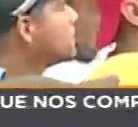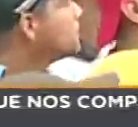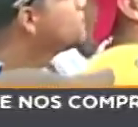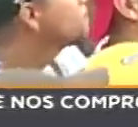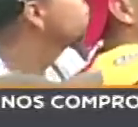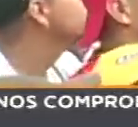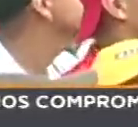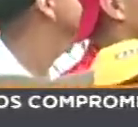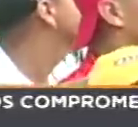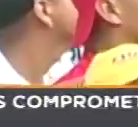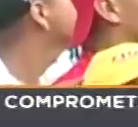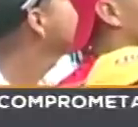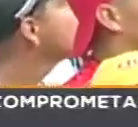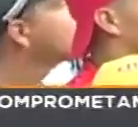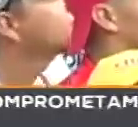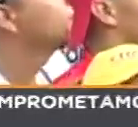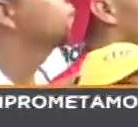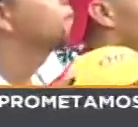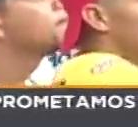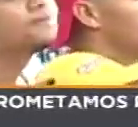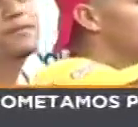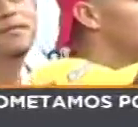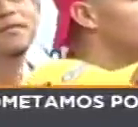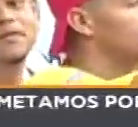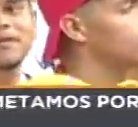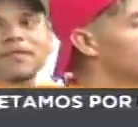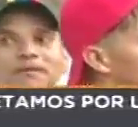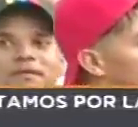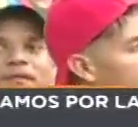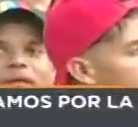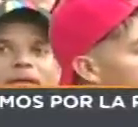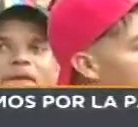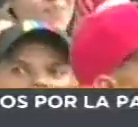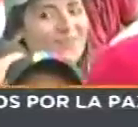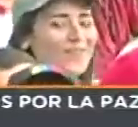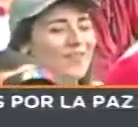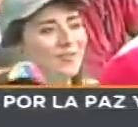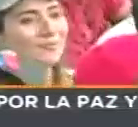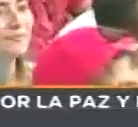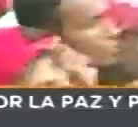tú y nadie más que tú